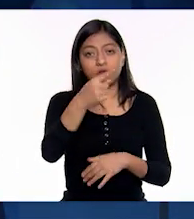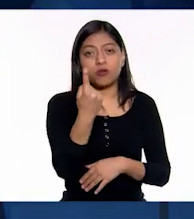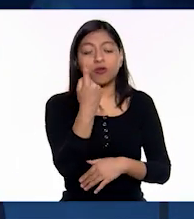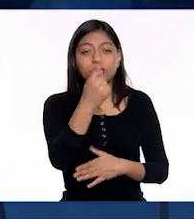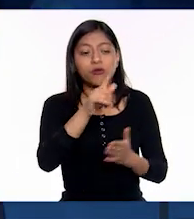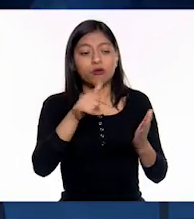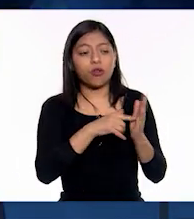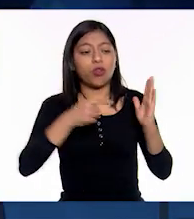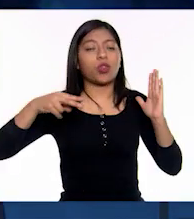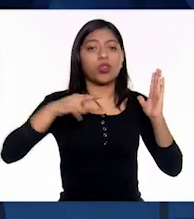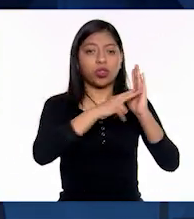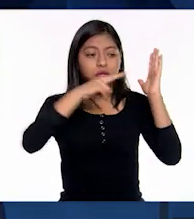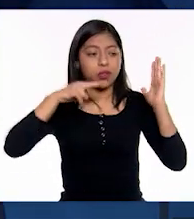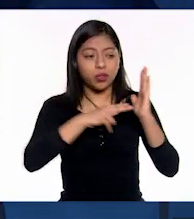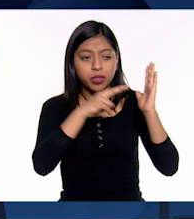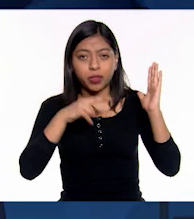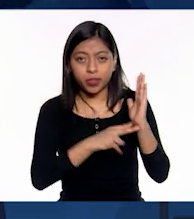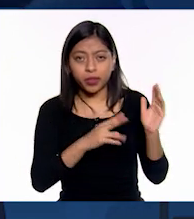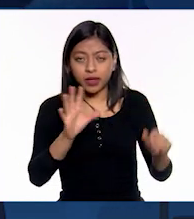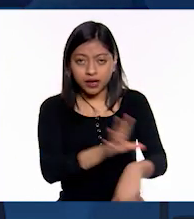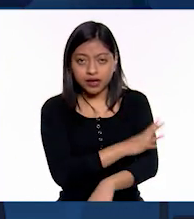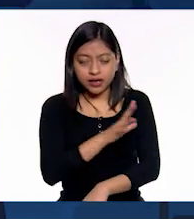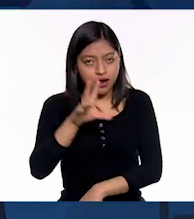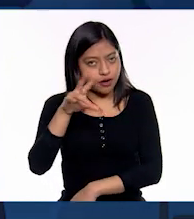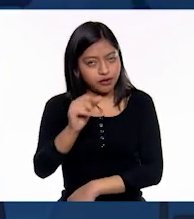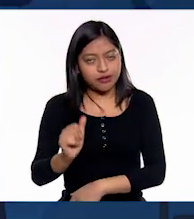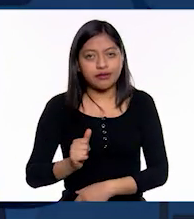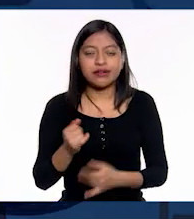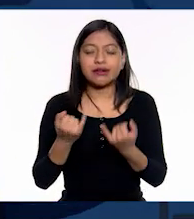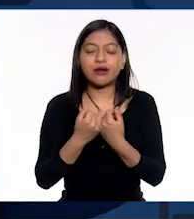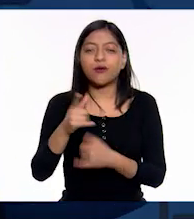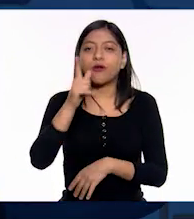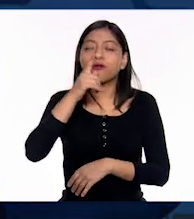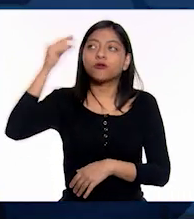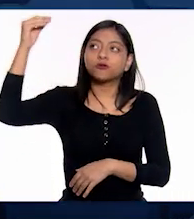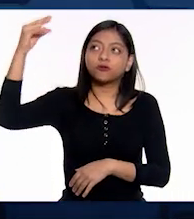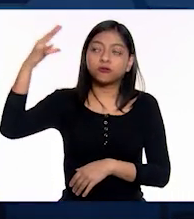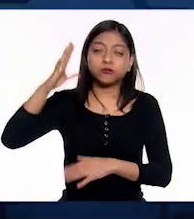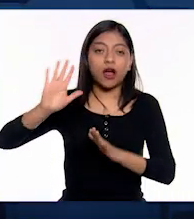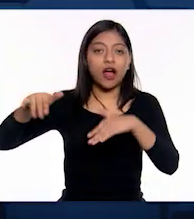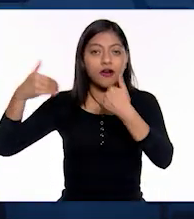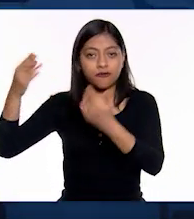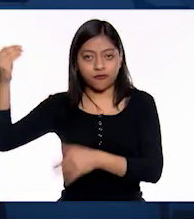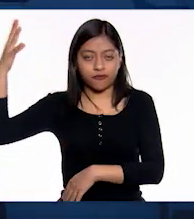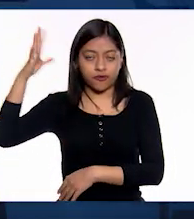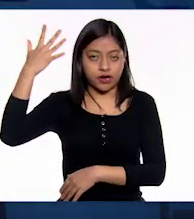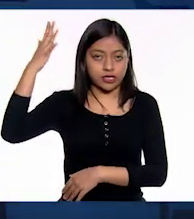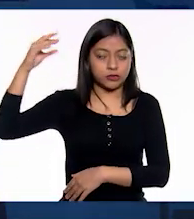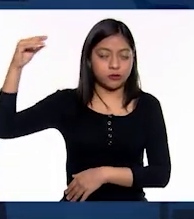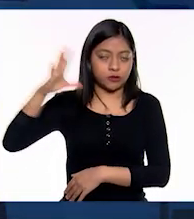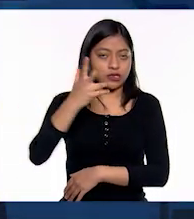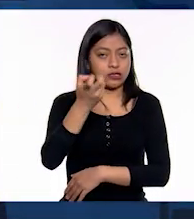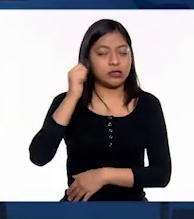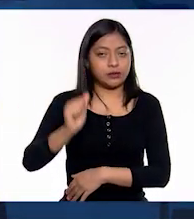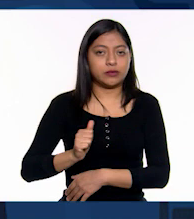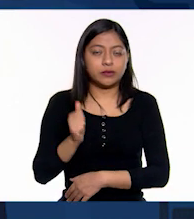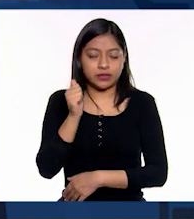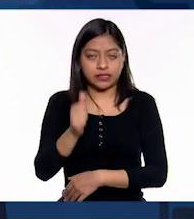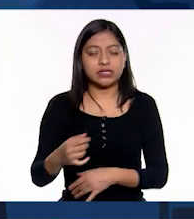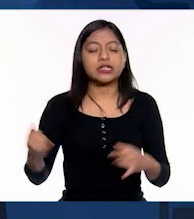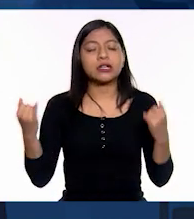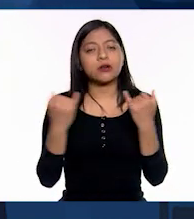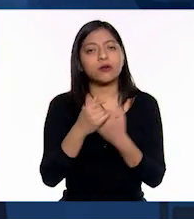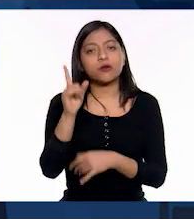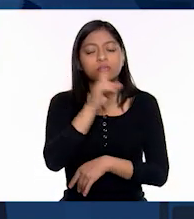mismo contacto. Aprovechar al máximo la luz natural. Mantener siempre cerrados los pilotos y